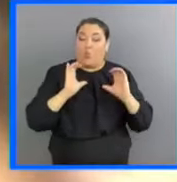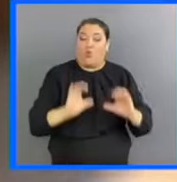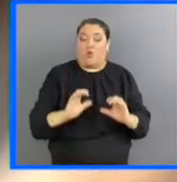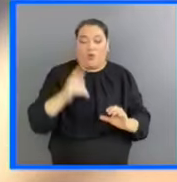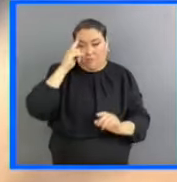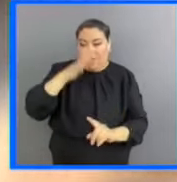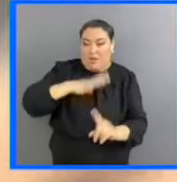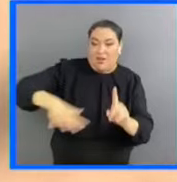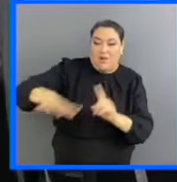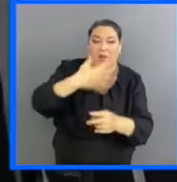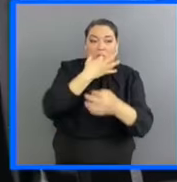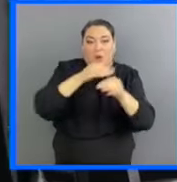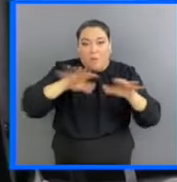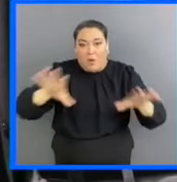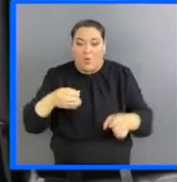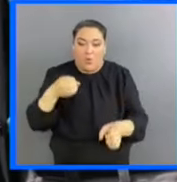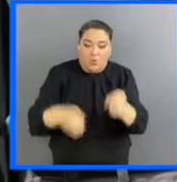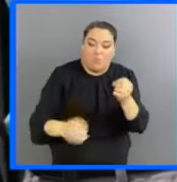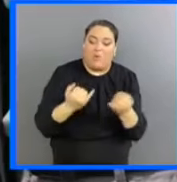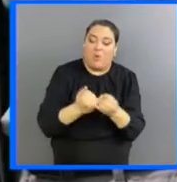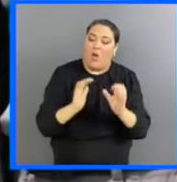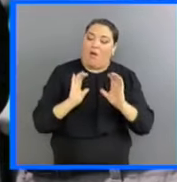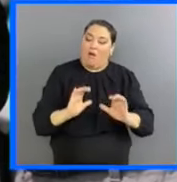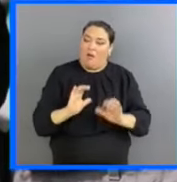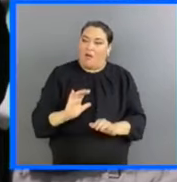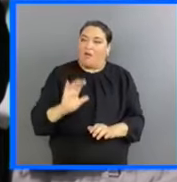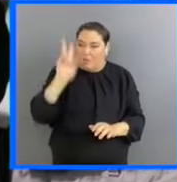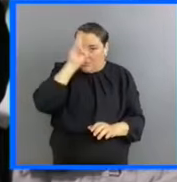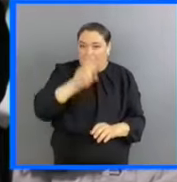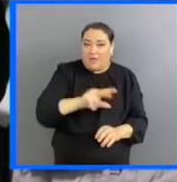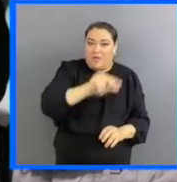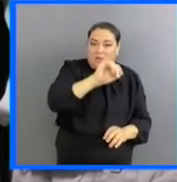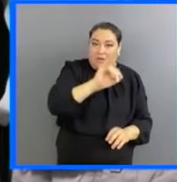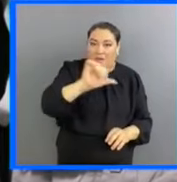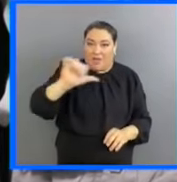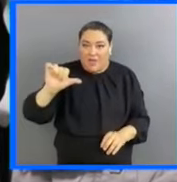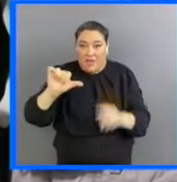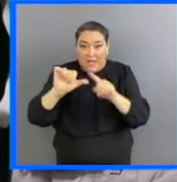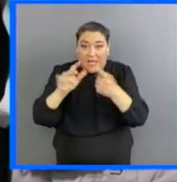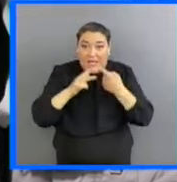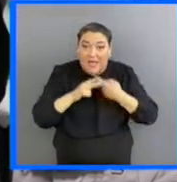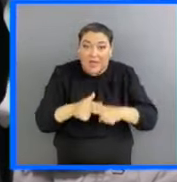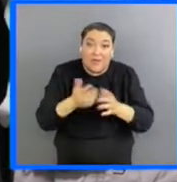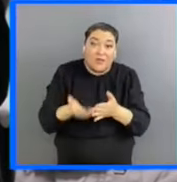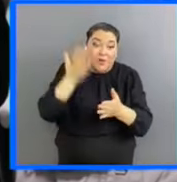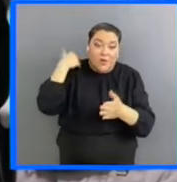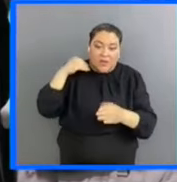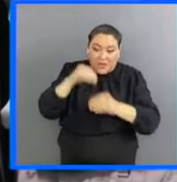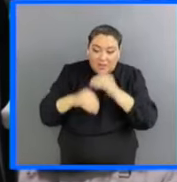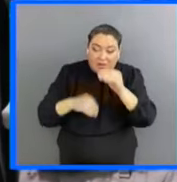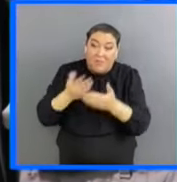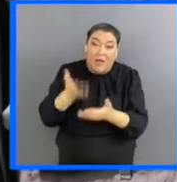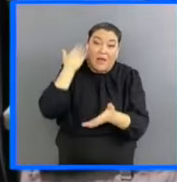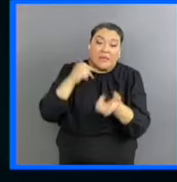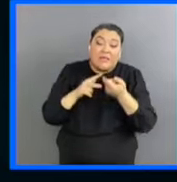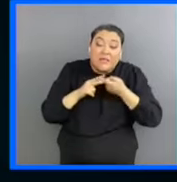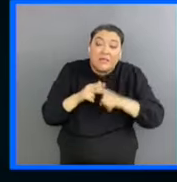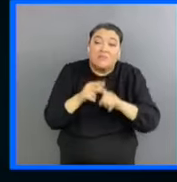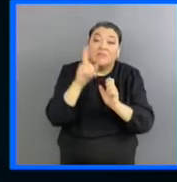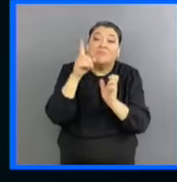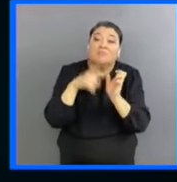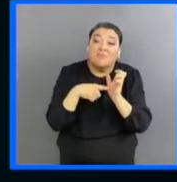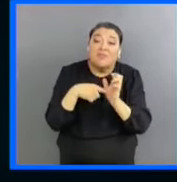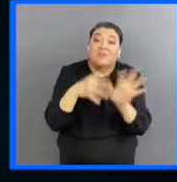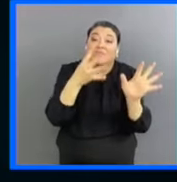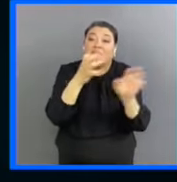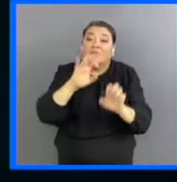procesos judiciales. La IA empezó a llamarse así y a desarrollarse desde 1956, pero tuvo su